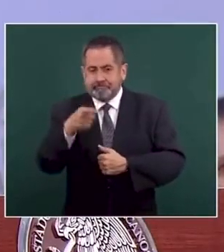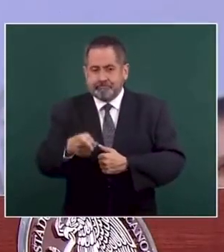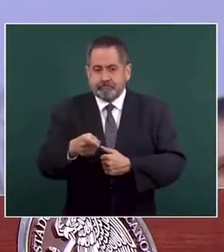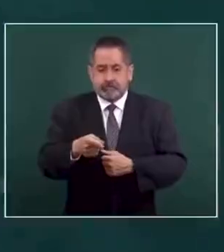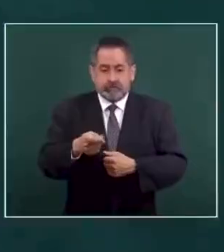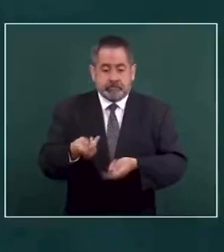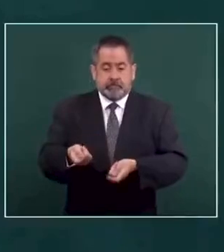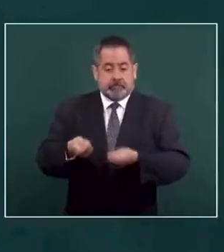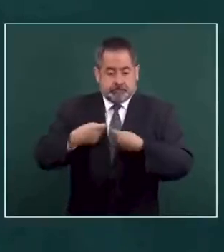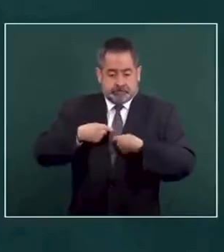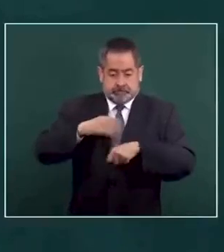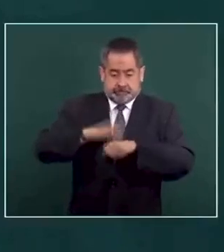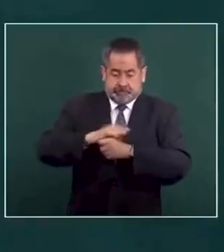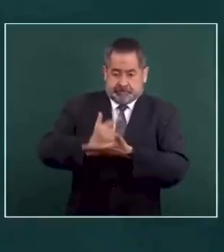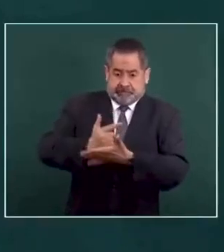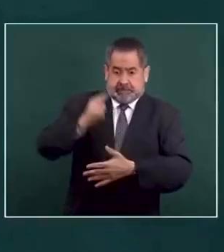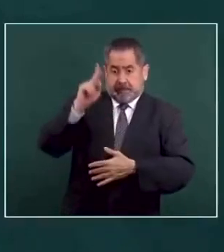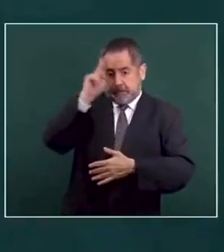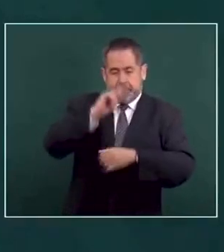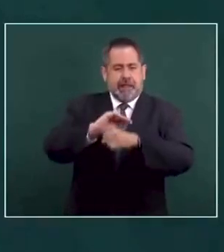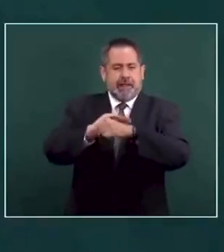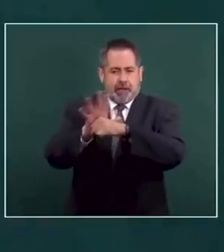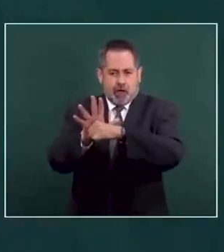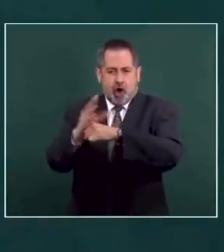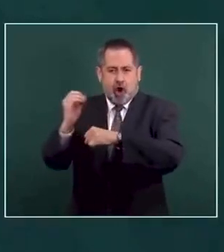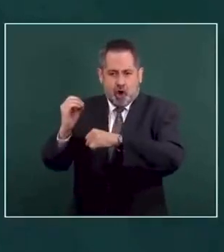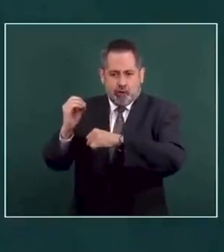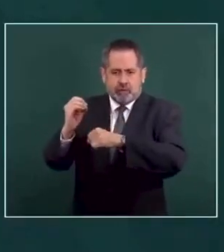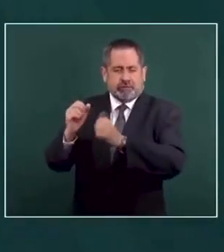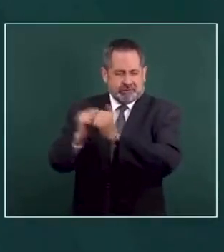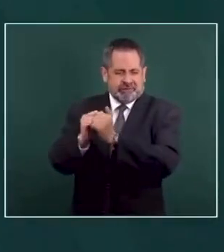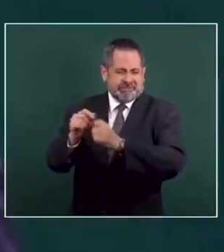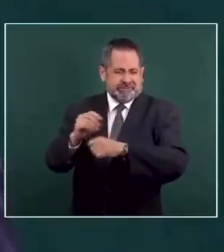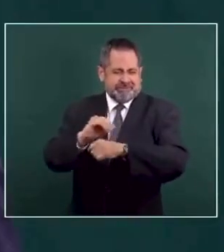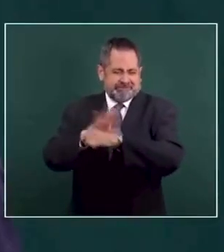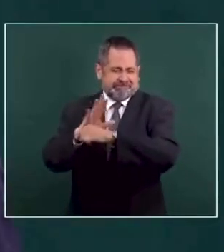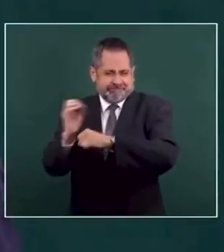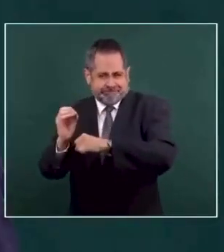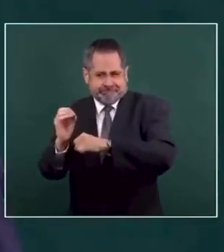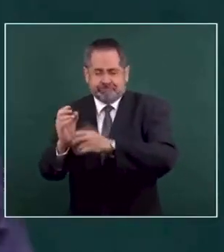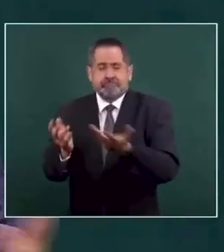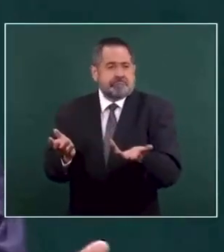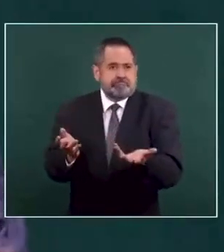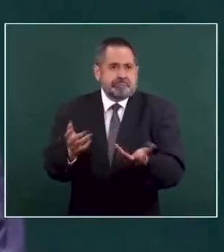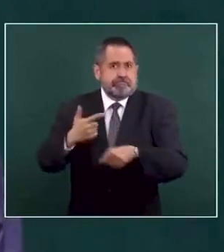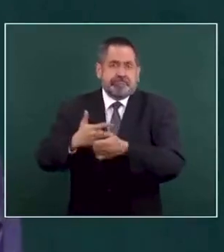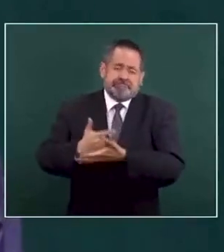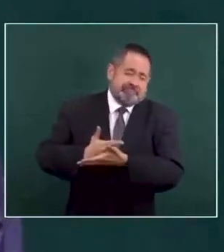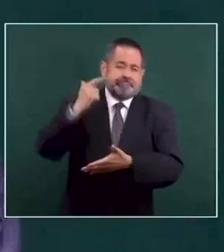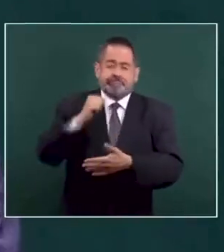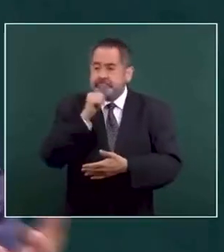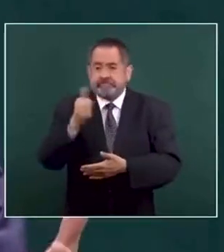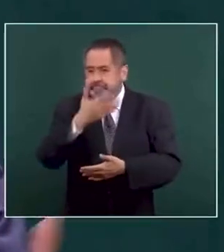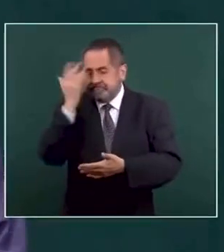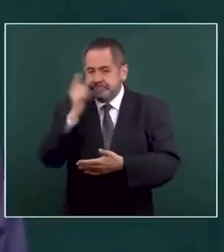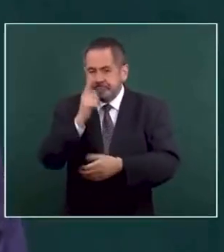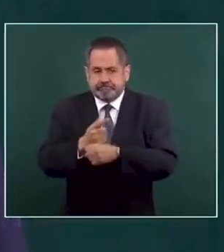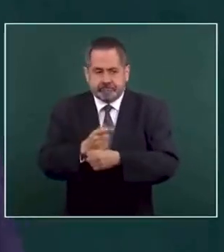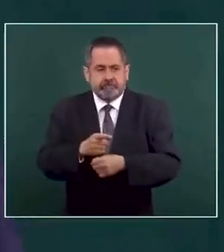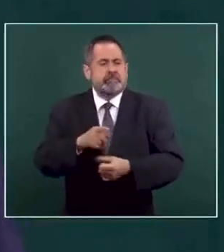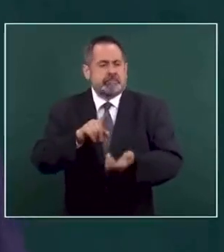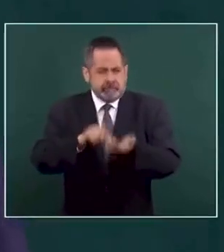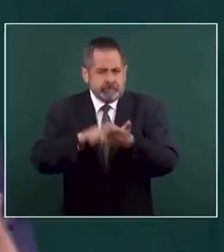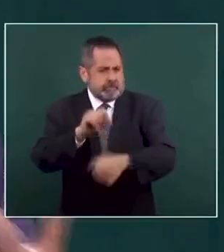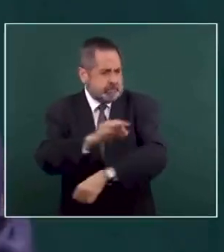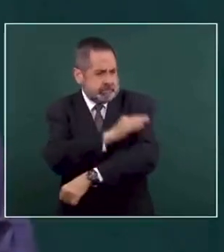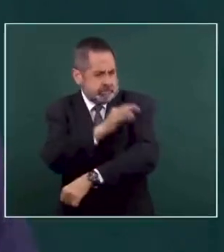cause enfermedad más grave. La efectividad de las vacunas sigue siendo vigente, no escapa a la